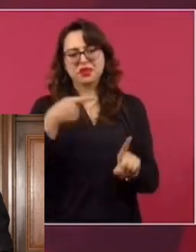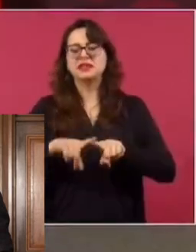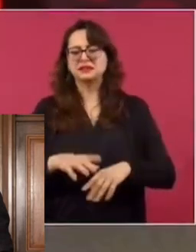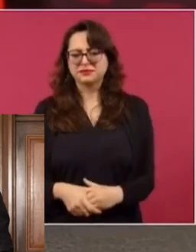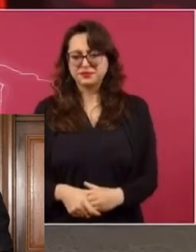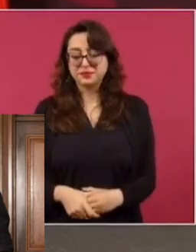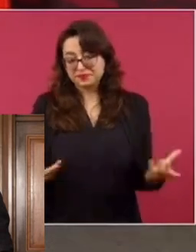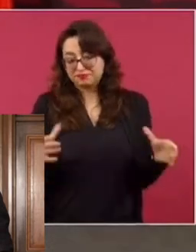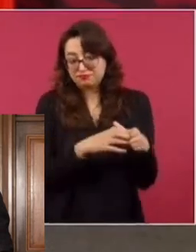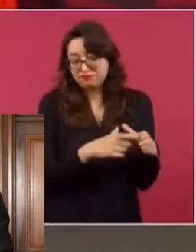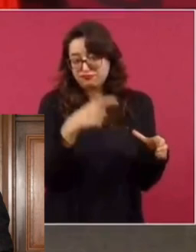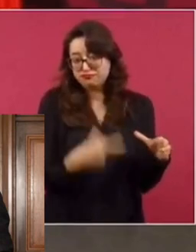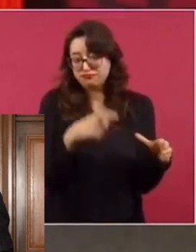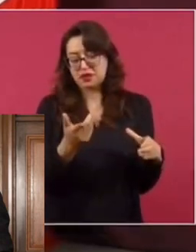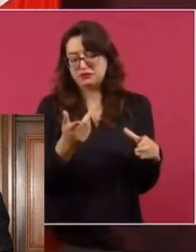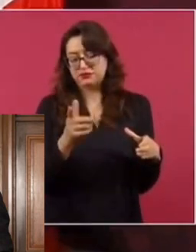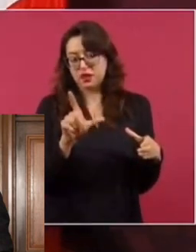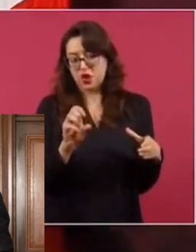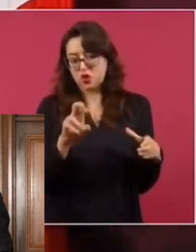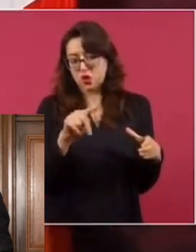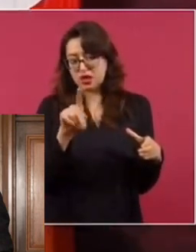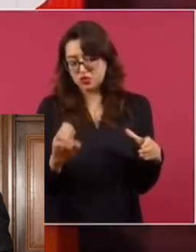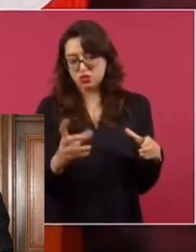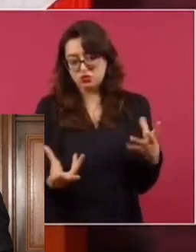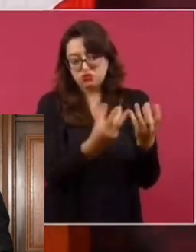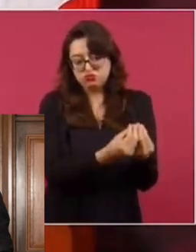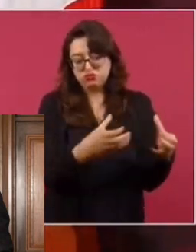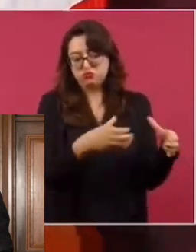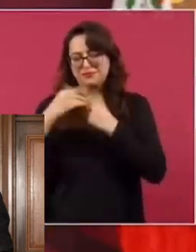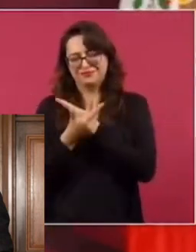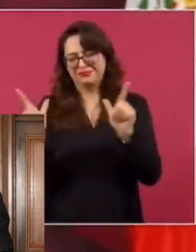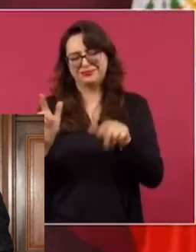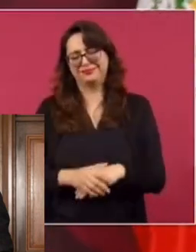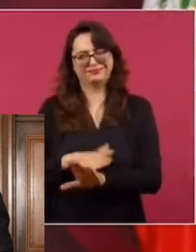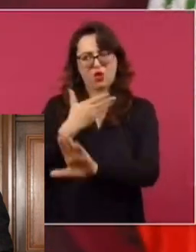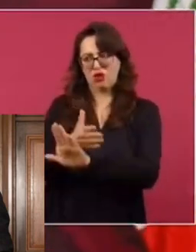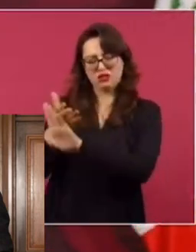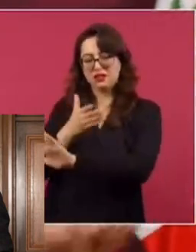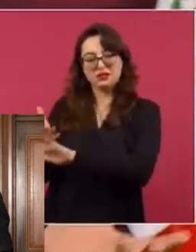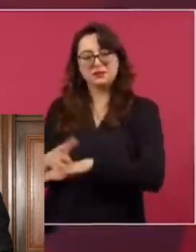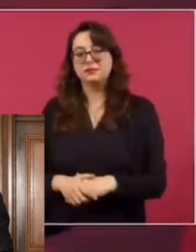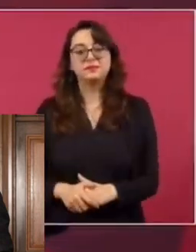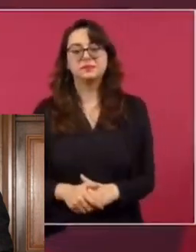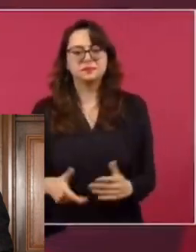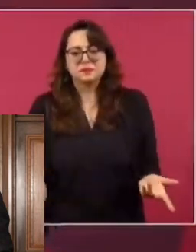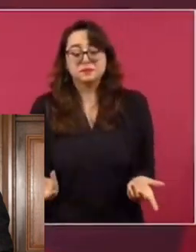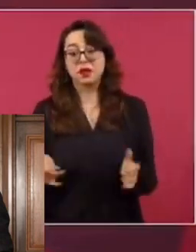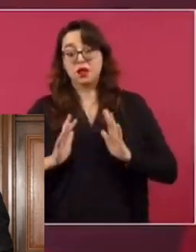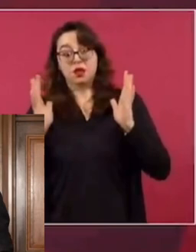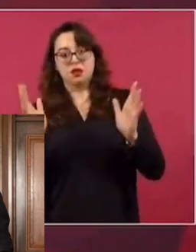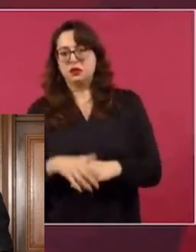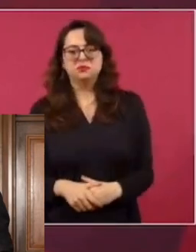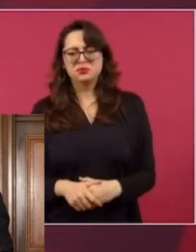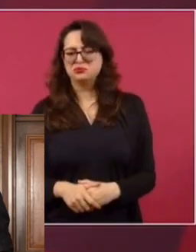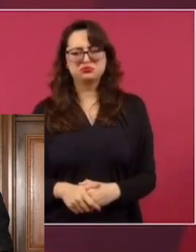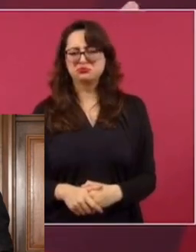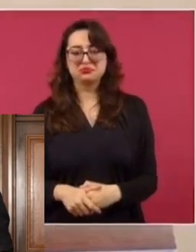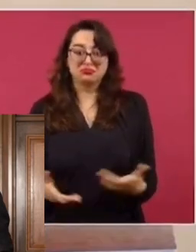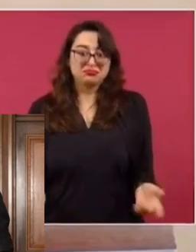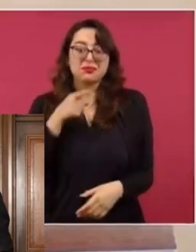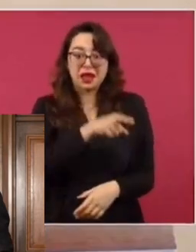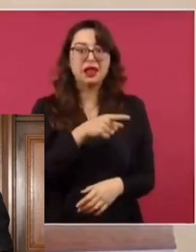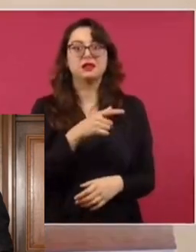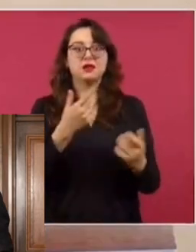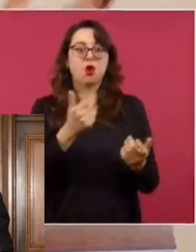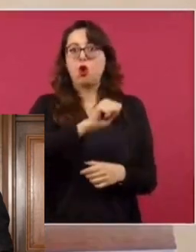de la oligarquía de México un personaje antidemocrático entonces no es ninguna novedad que se reúna con